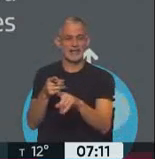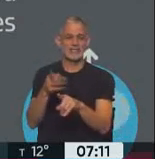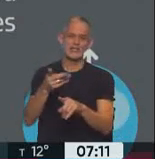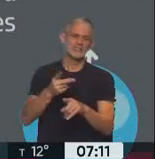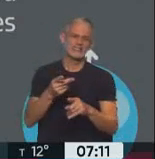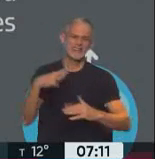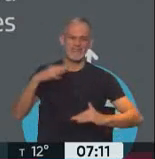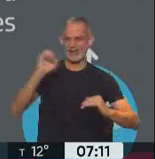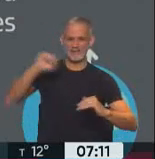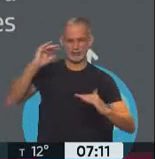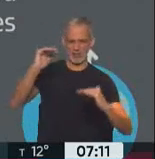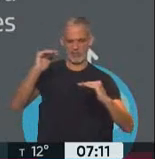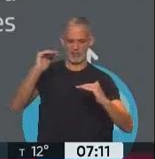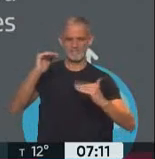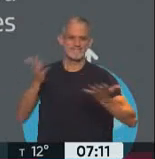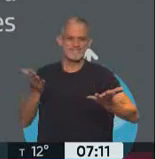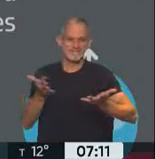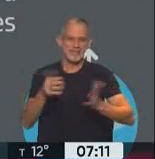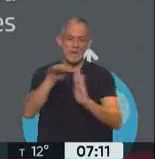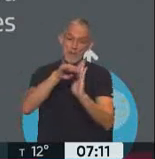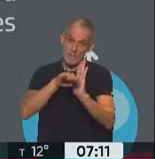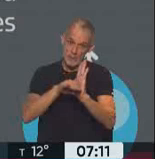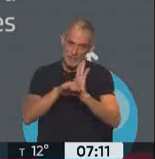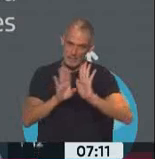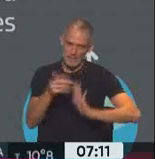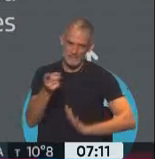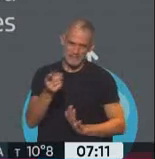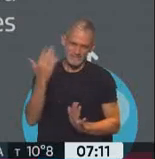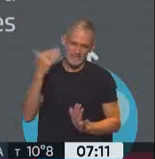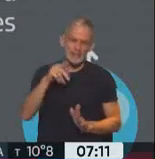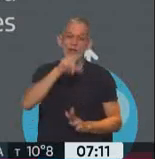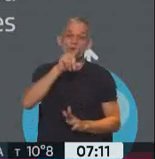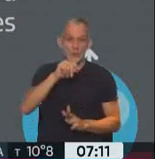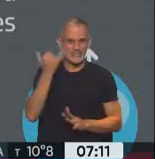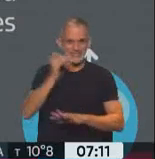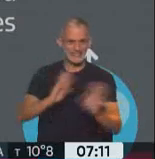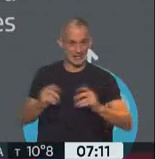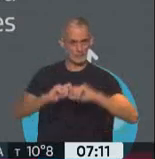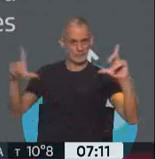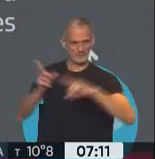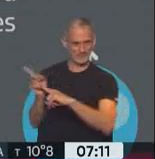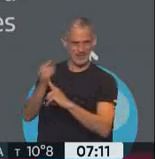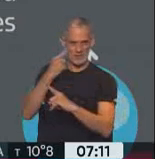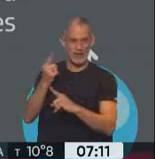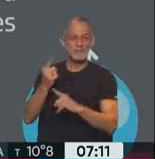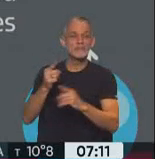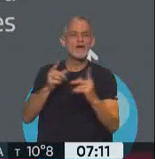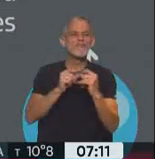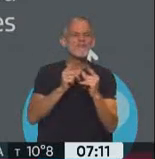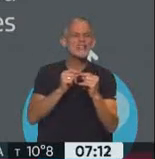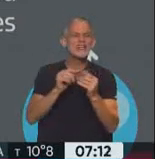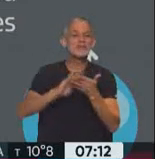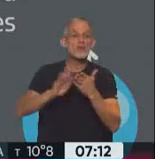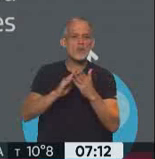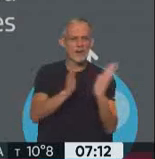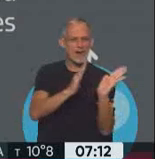quedar corto con la inflación. Claro, forma parte de las medidas. Vos pedías justamente el tuit y aquí lo tenemos en pantalla a pleno. Flor, mira, las nuevas fechas para los